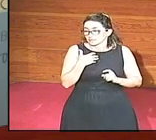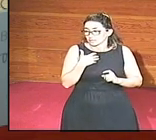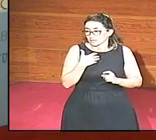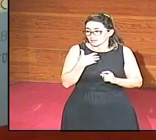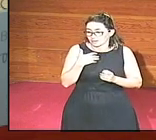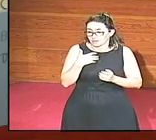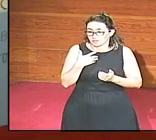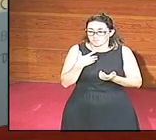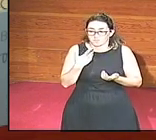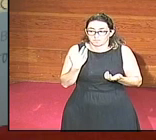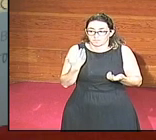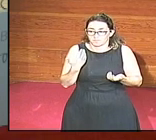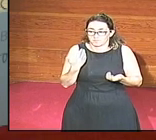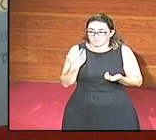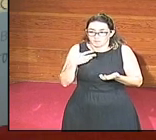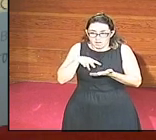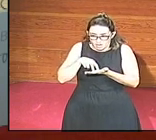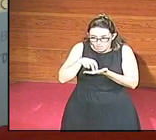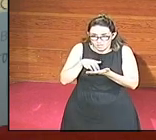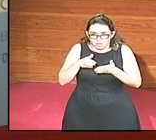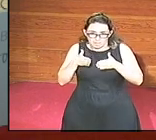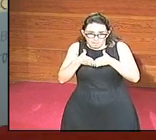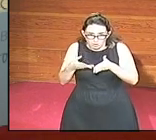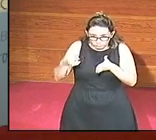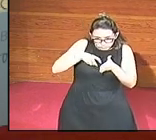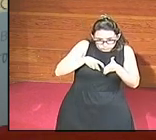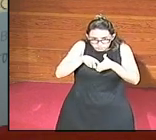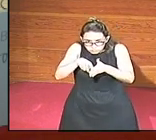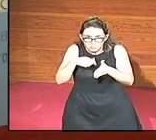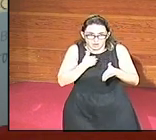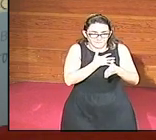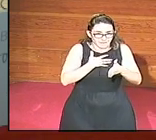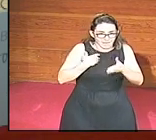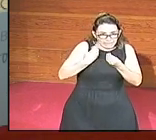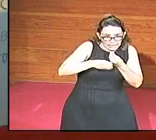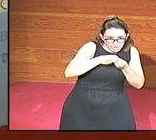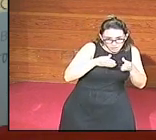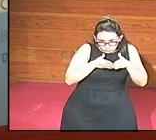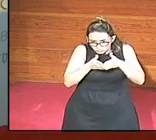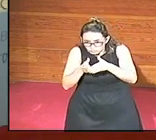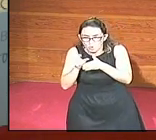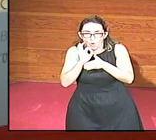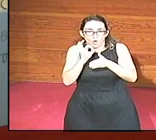en una patera a cruzar a las Canarias o en un dinghy a llegar hasta las islas griegas, ¿no?